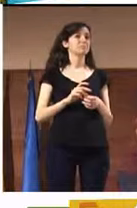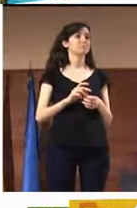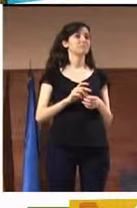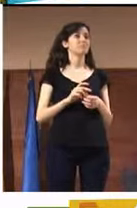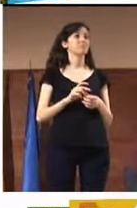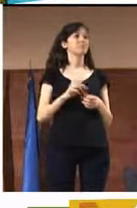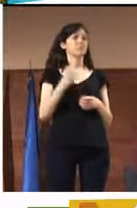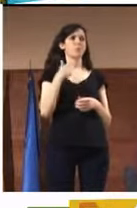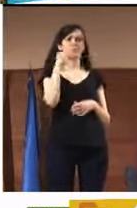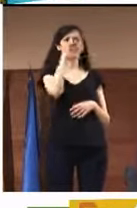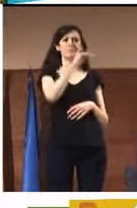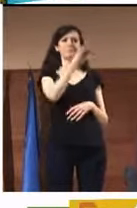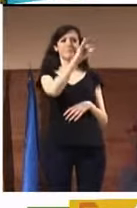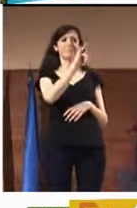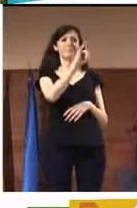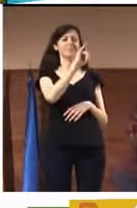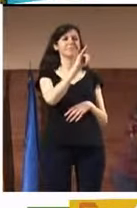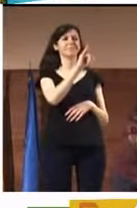Yo sí tengo una pregunta.